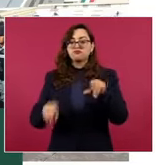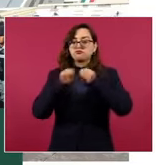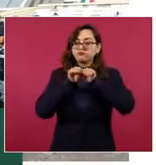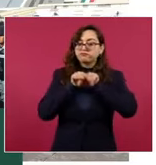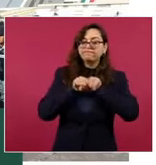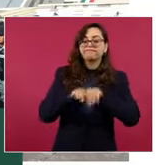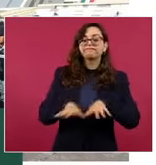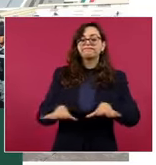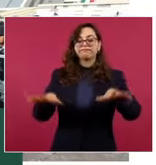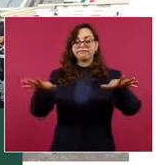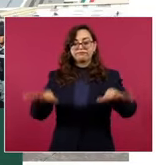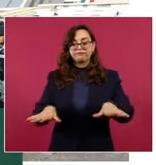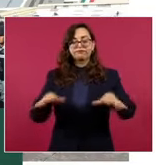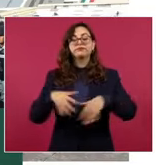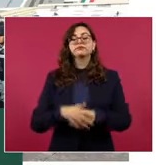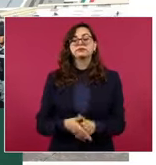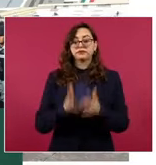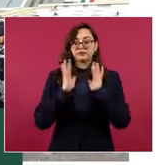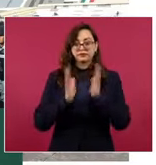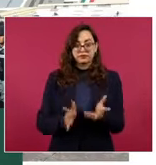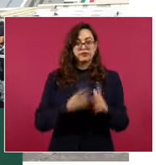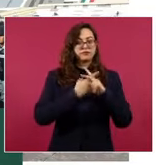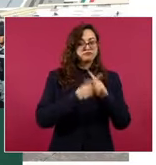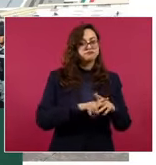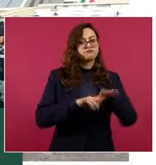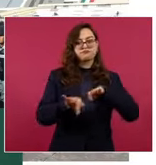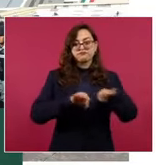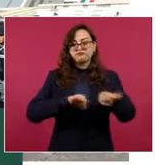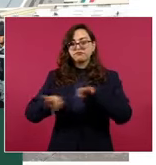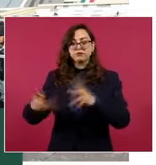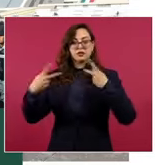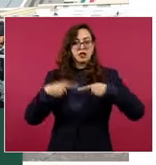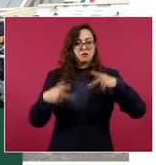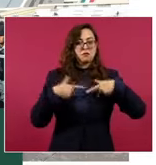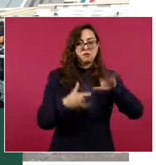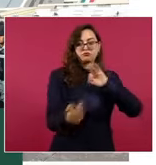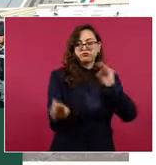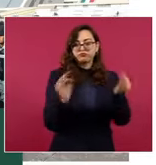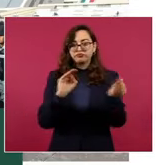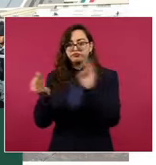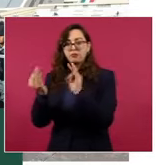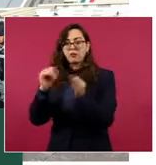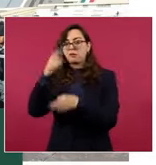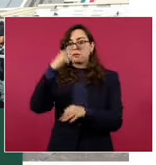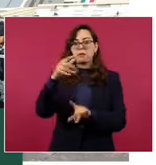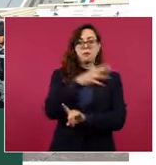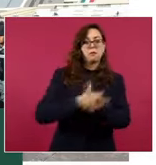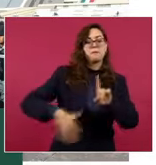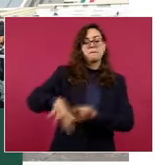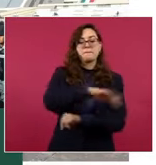donde ha asentado sus raíces y haciendo labor de proximidad para regresar la paz a las